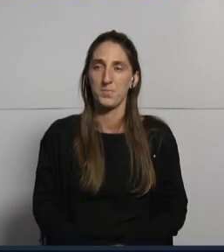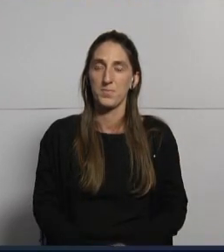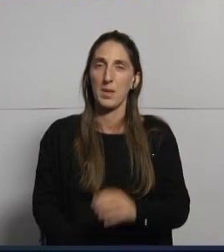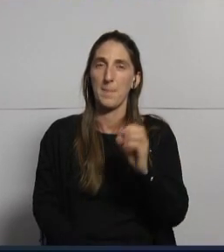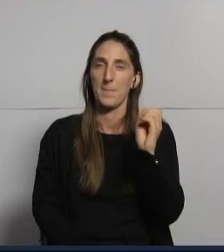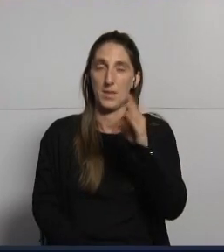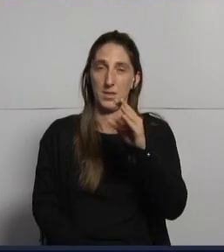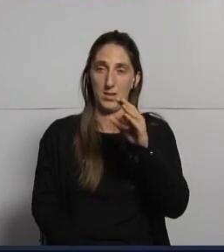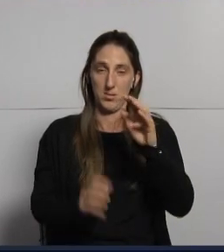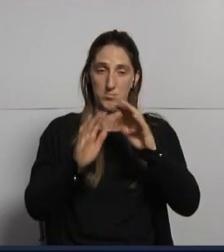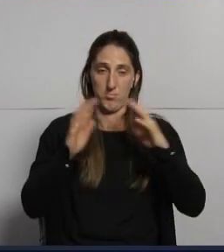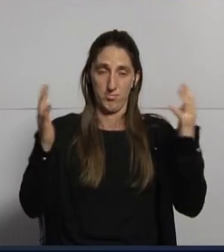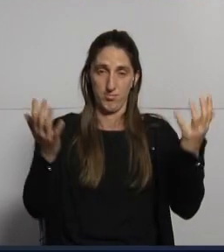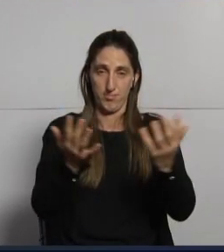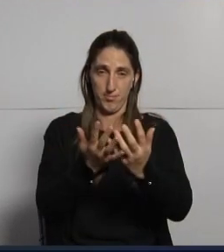enviarlos a Google Earth,